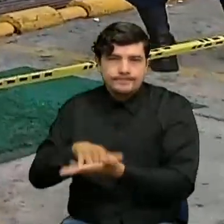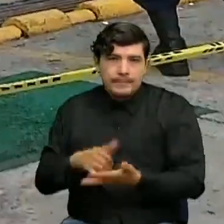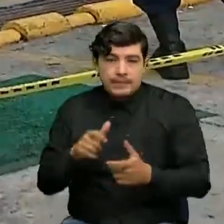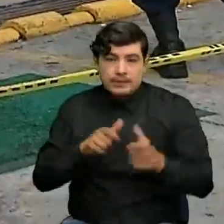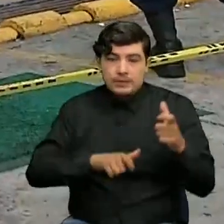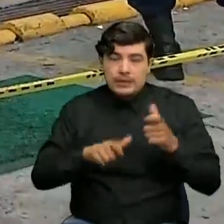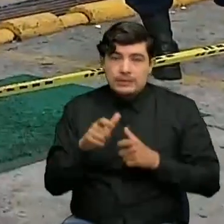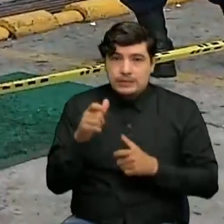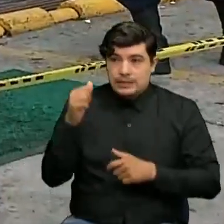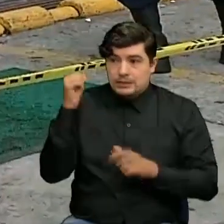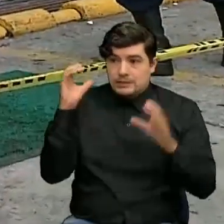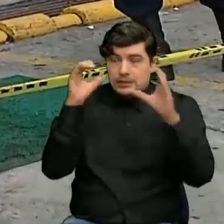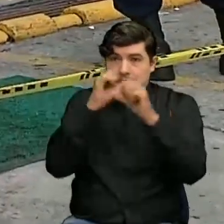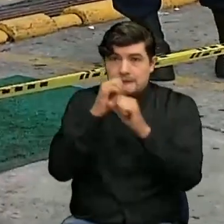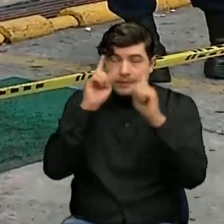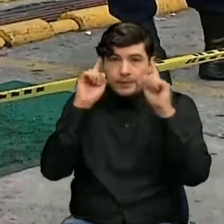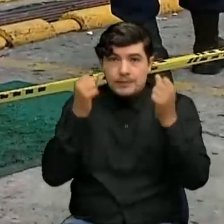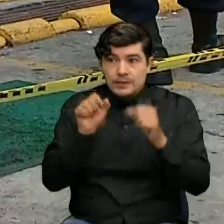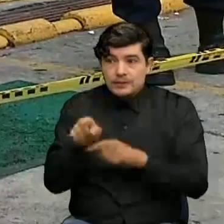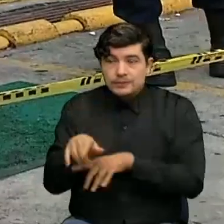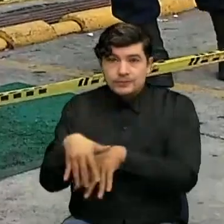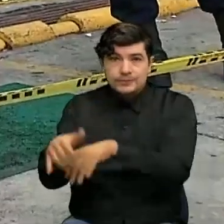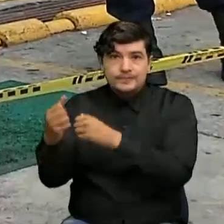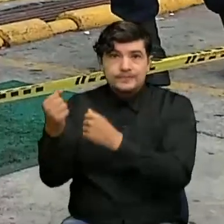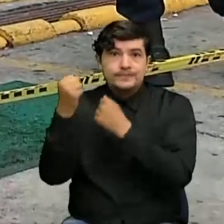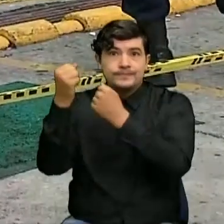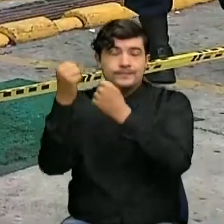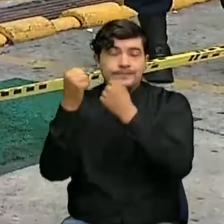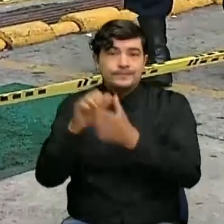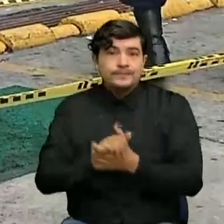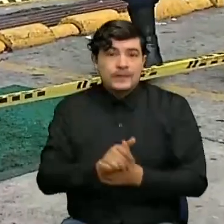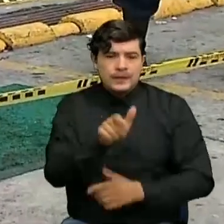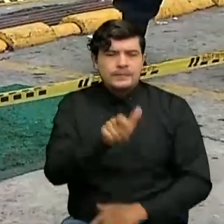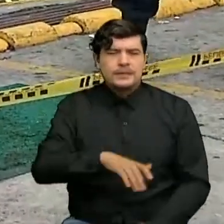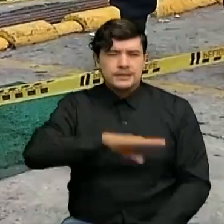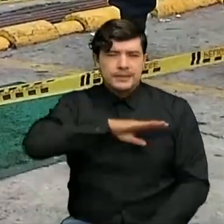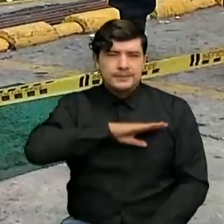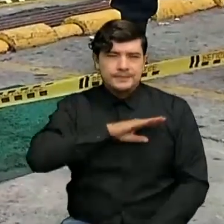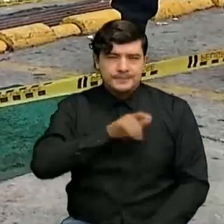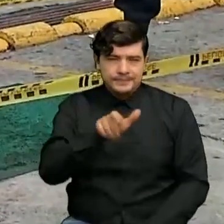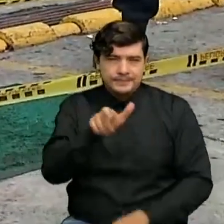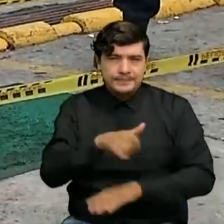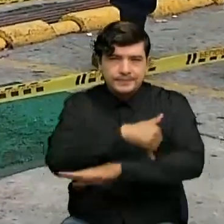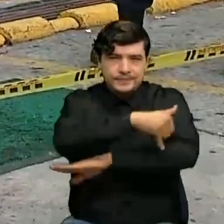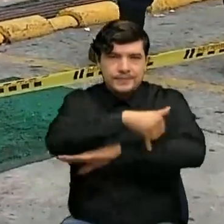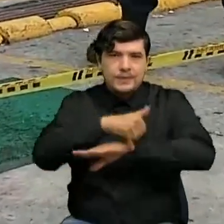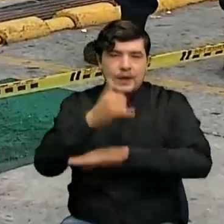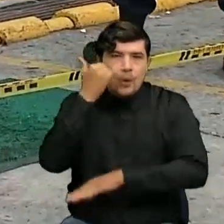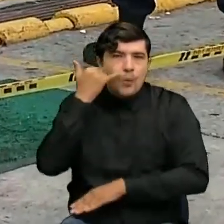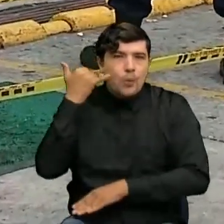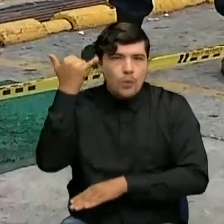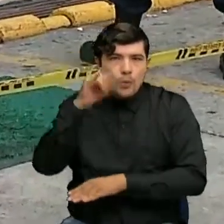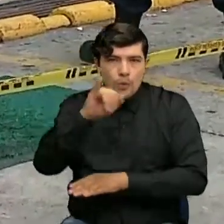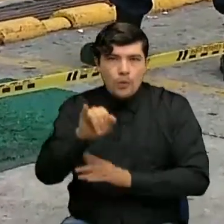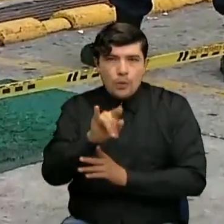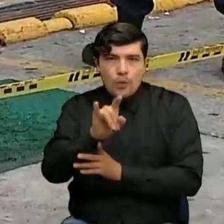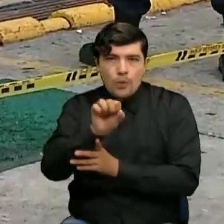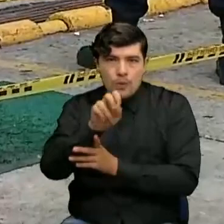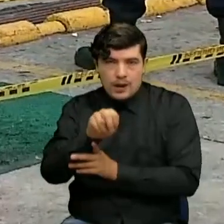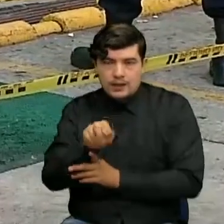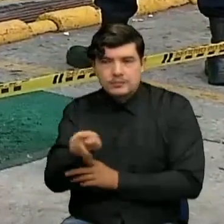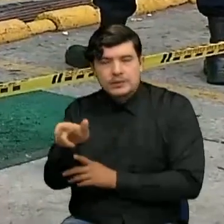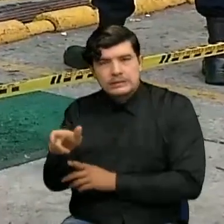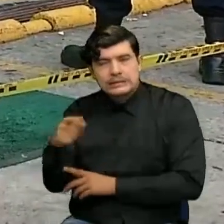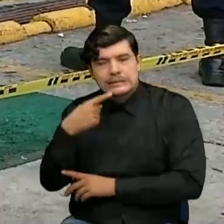habitantes ante estos disturbios. De igual forma, el mandatario de la ciudad de Bucaramanga, el ingeniero Juan Carlos Cárdenas, ha expresado su